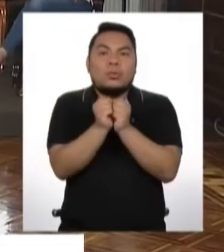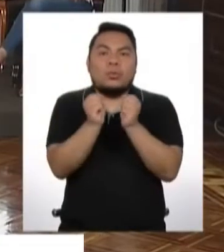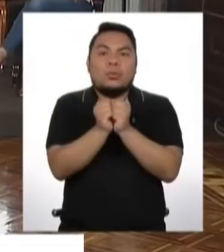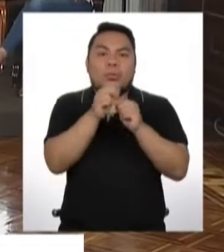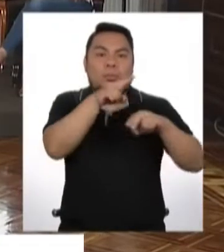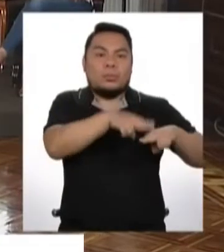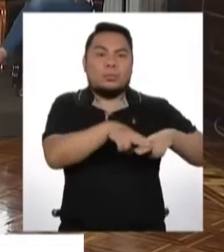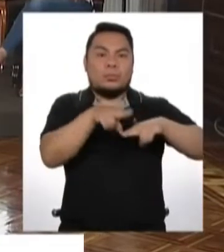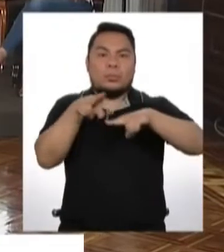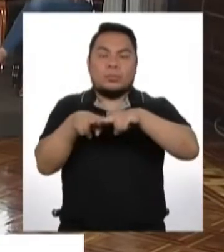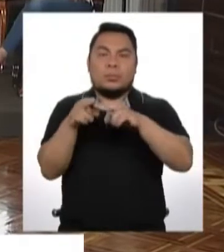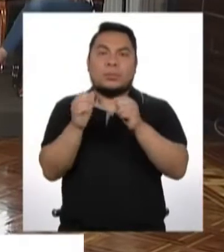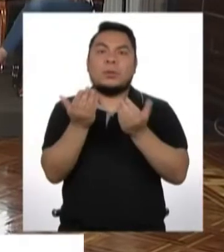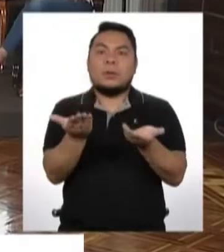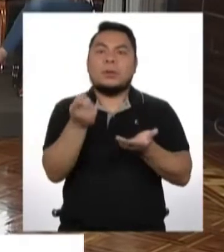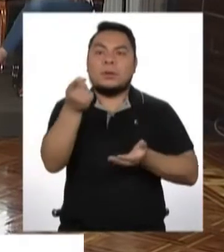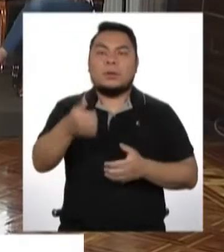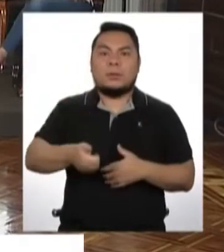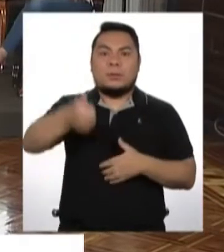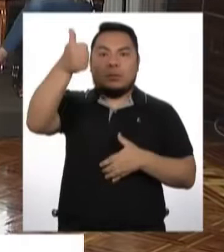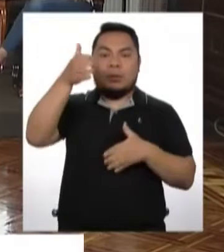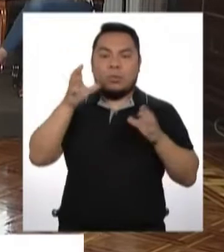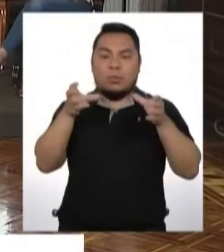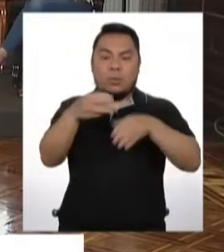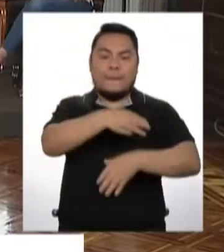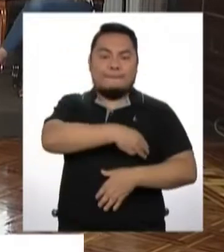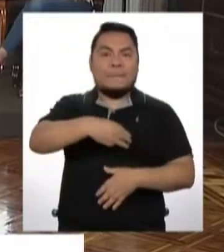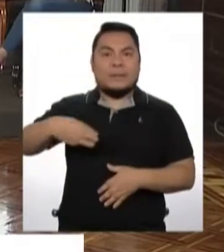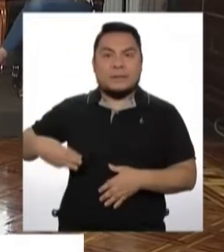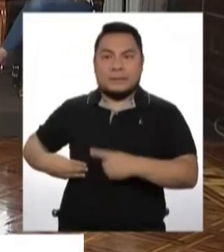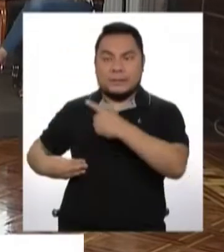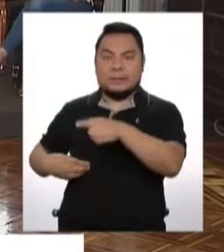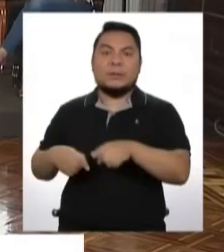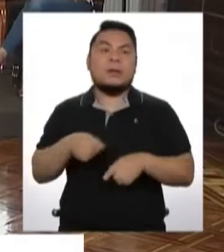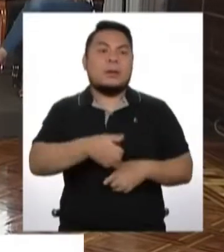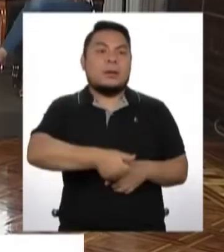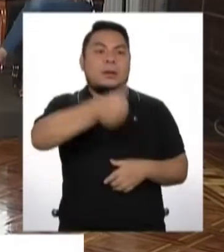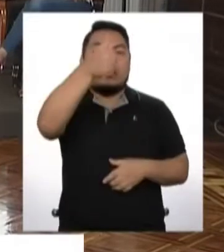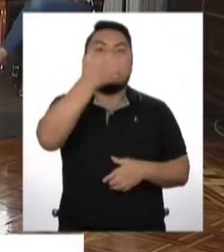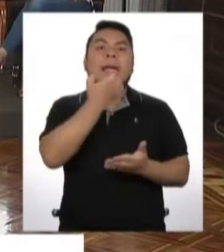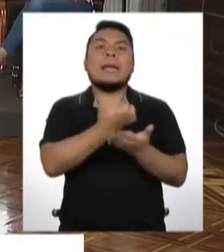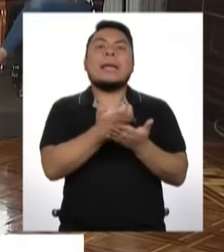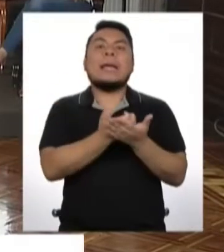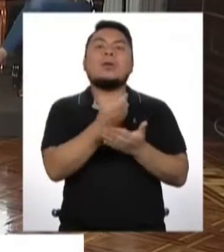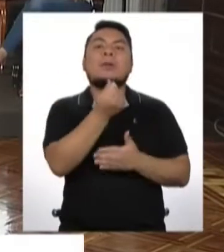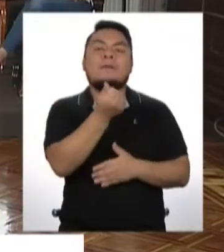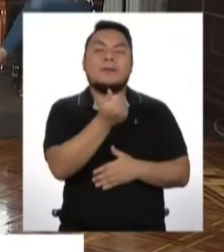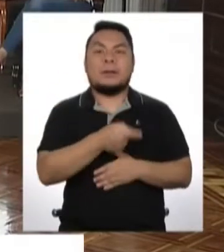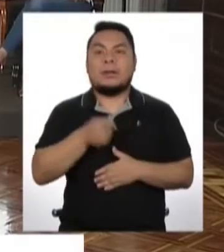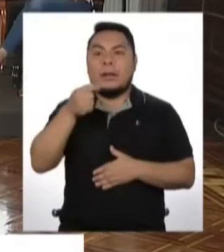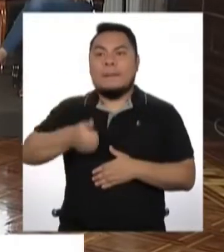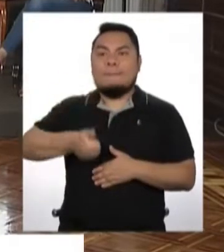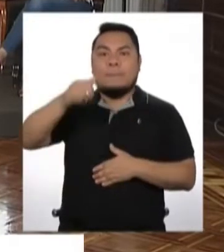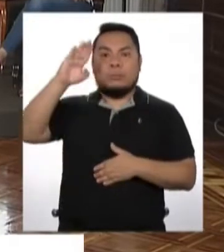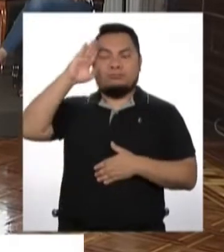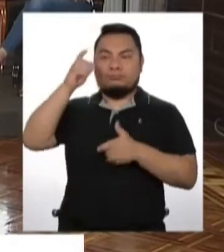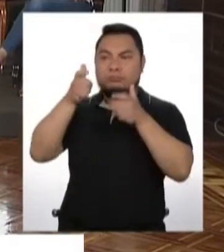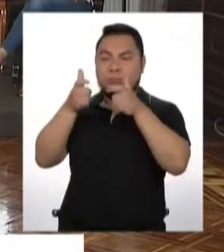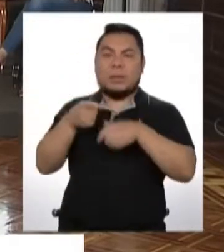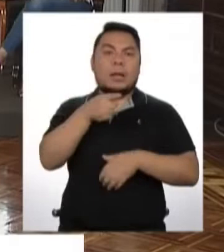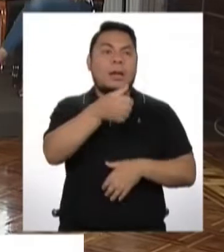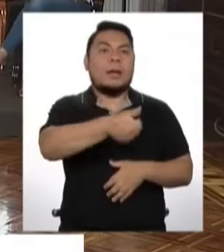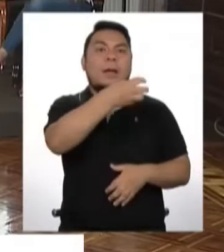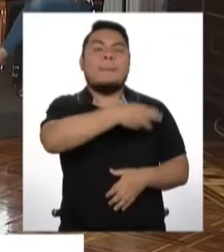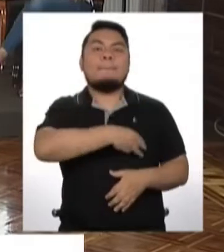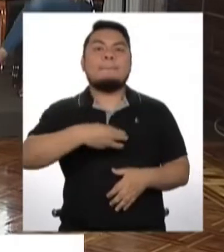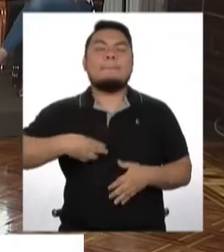señor presidente, el presidente del Consejo de Ministros, la ministra de Economía y Finanzas, el ministro del Interior, el ministro